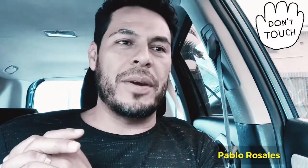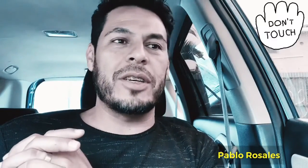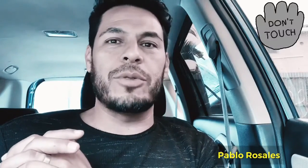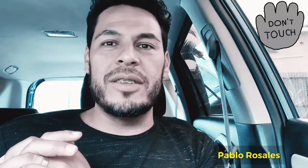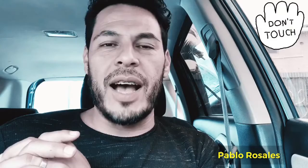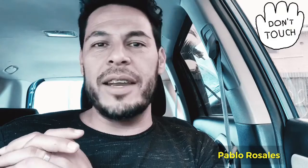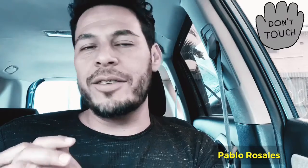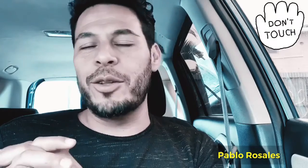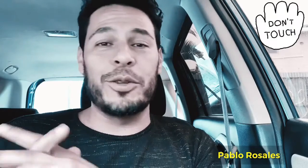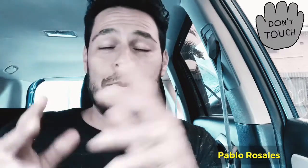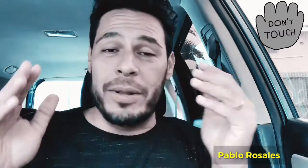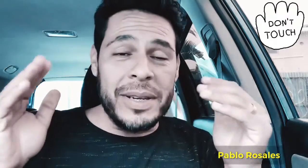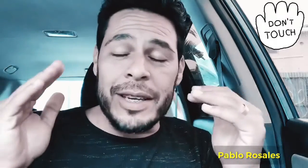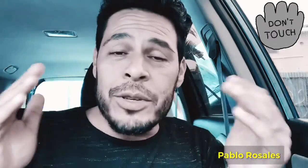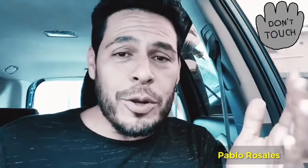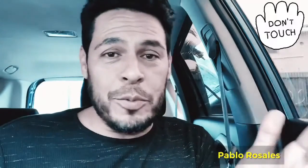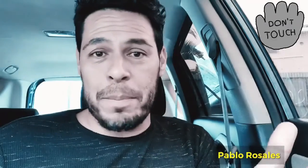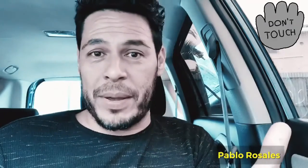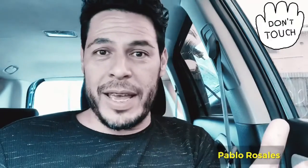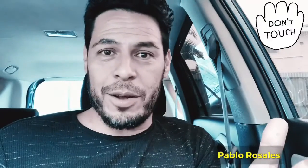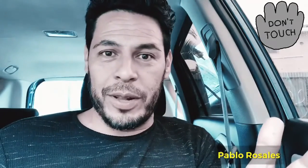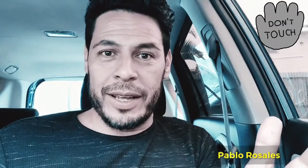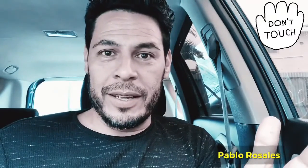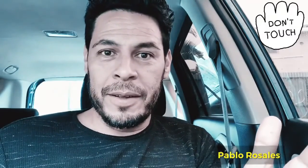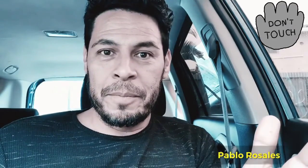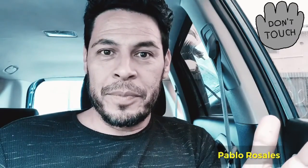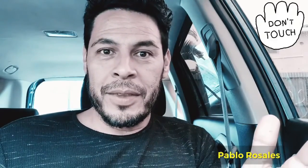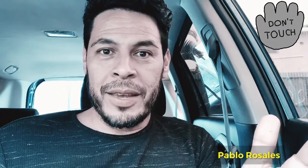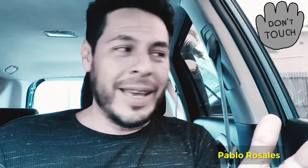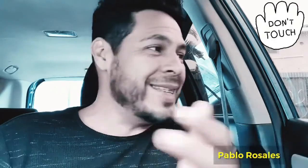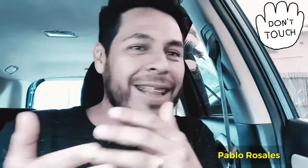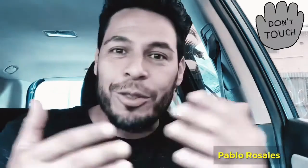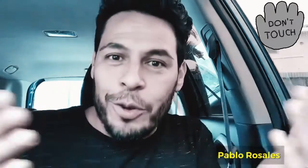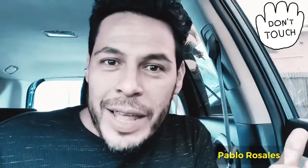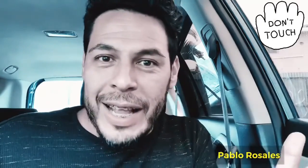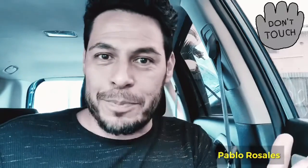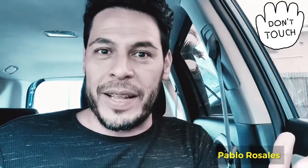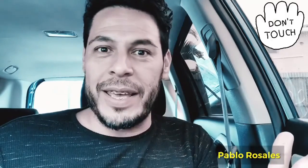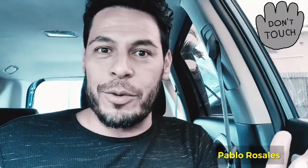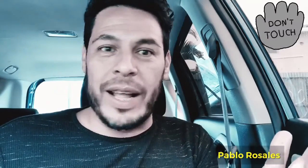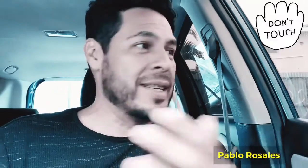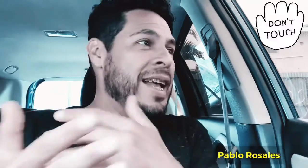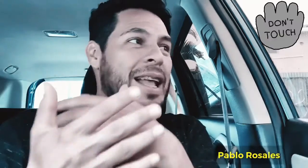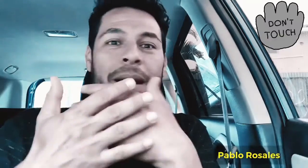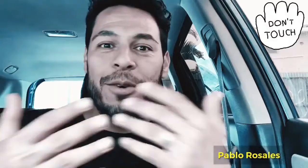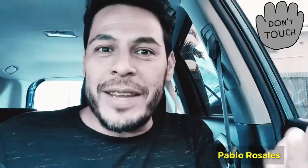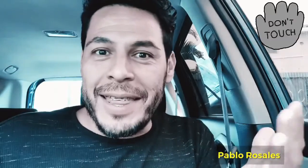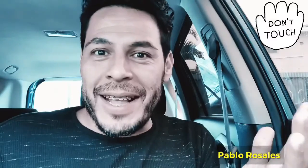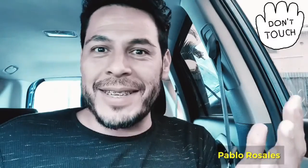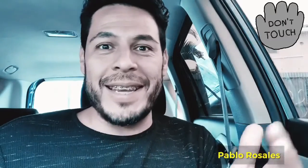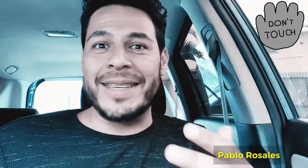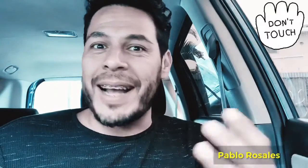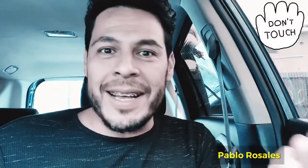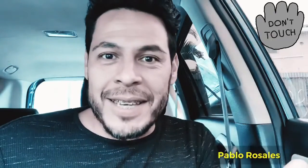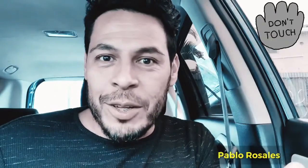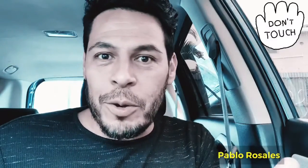va a hipersexualizar y esto y lo otro. El problema es que no es solo una película. Es que todas las películas, la mayoría de